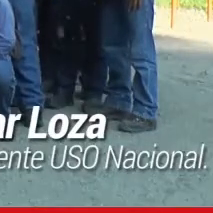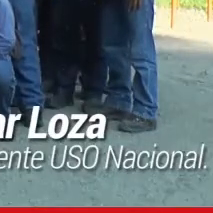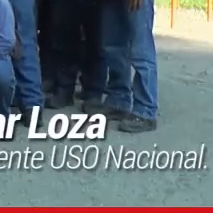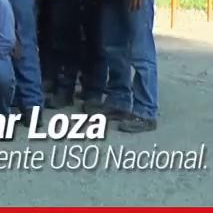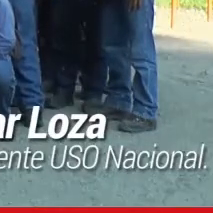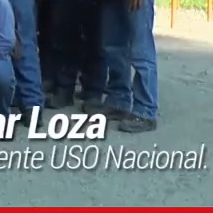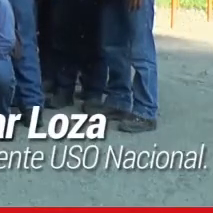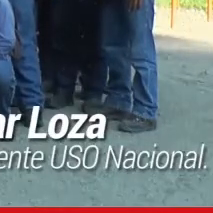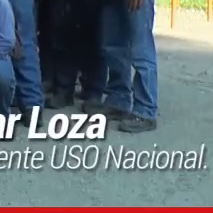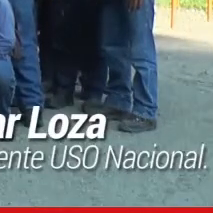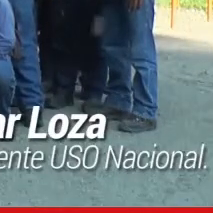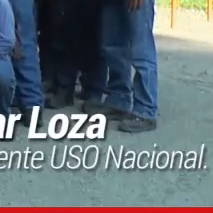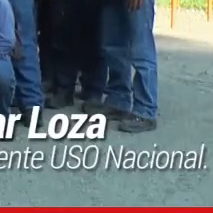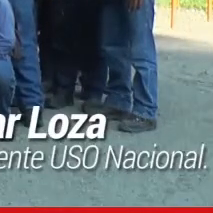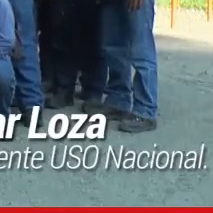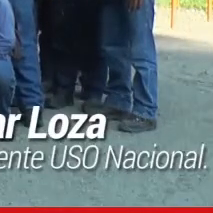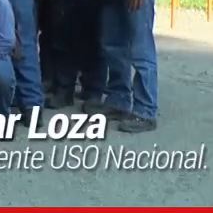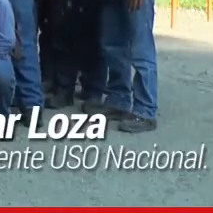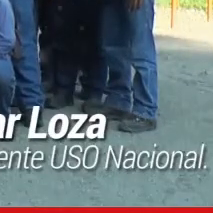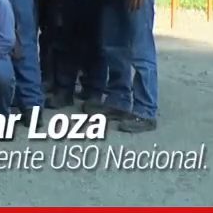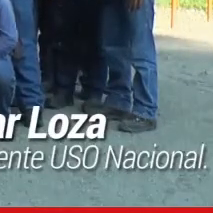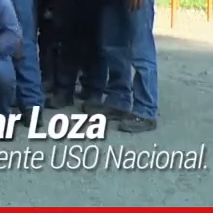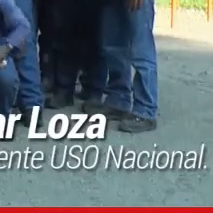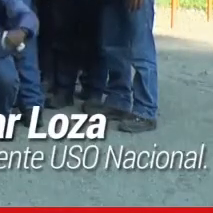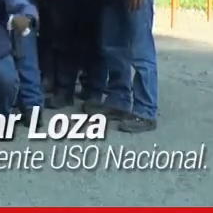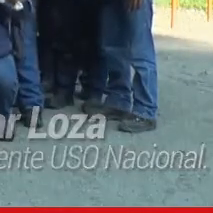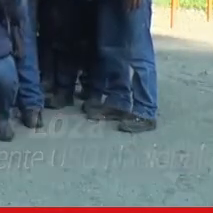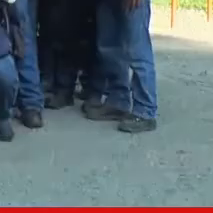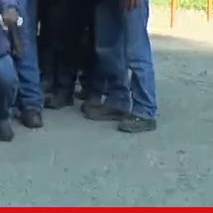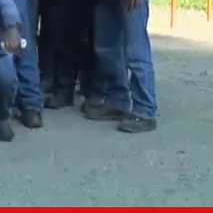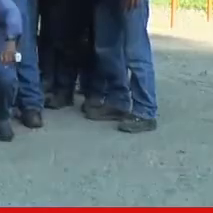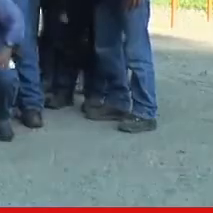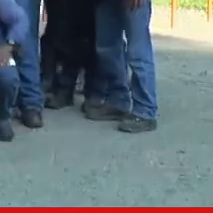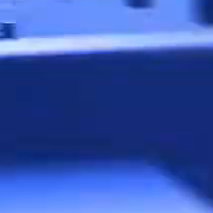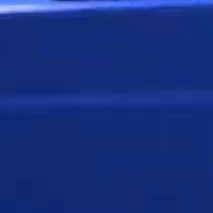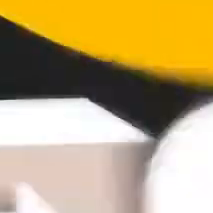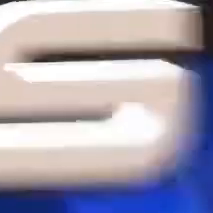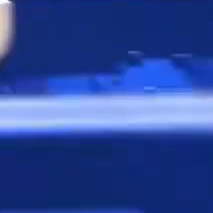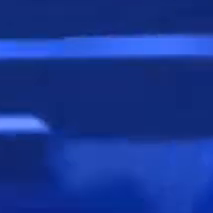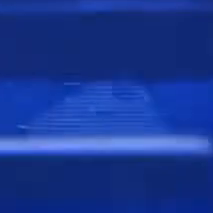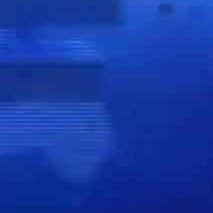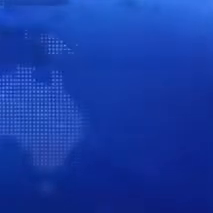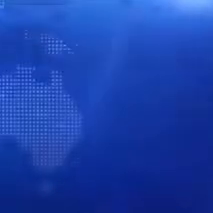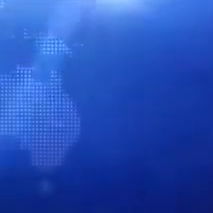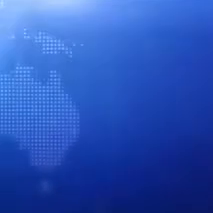todo éxitos en las luchas sociales. ¡Feliz Navidad!